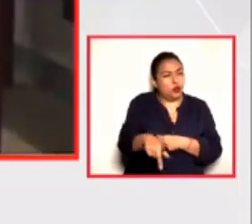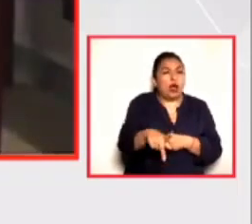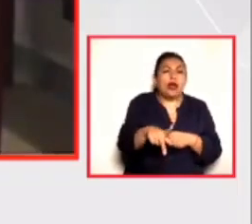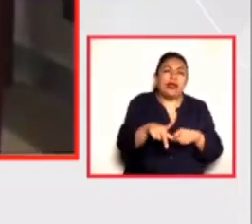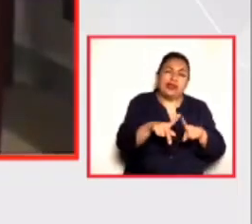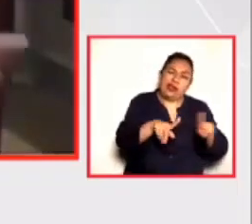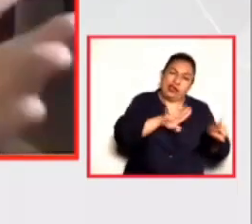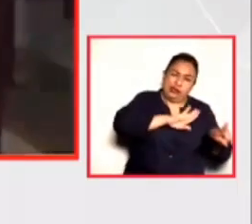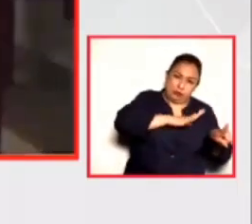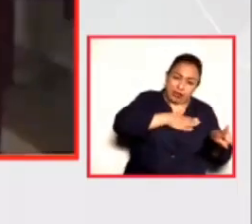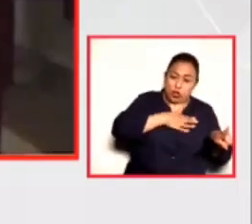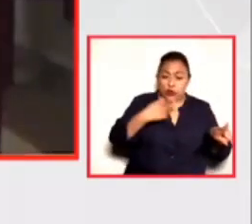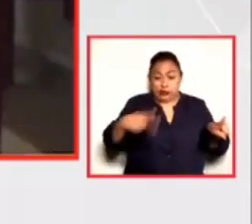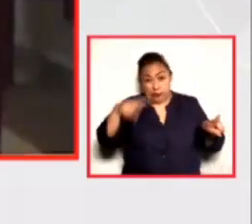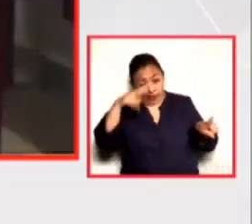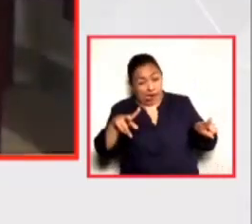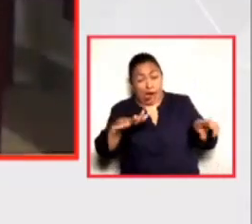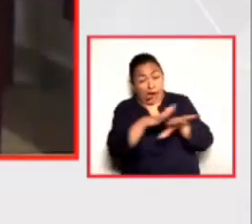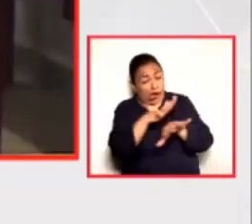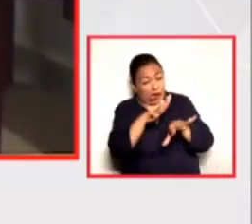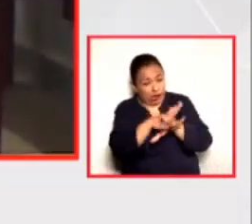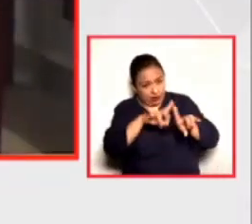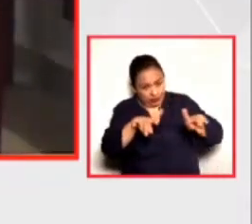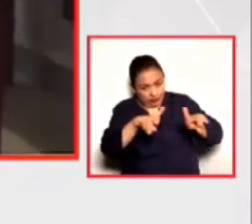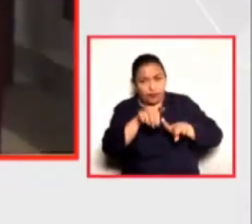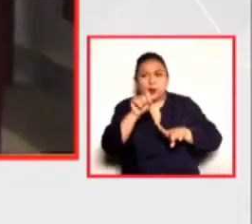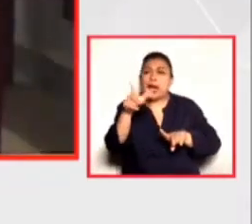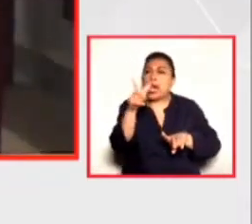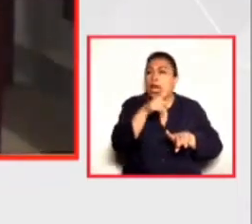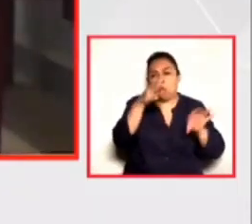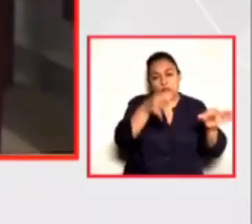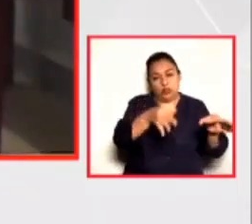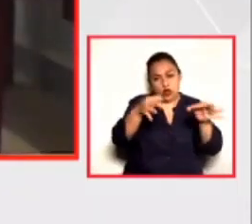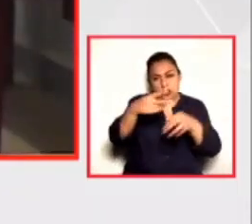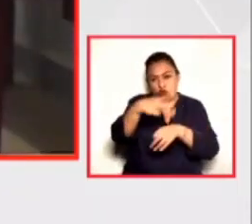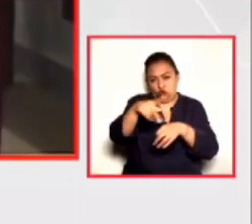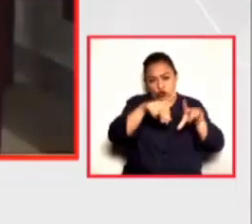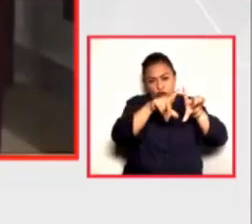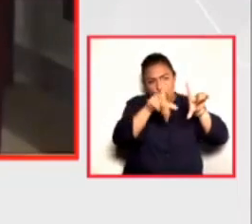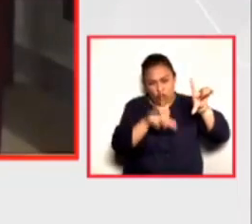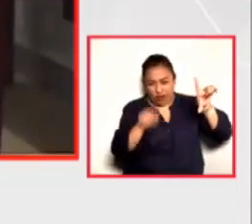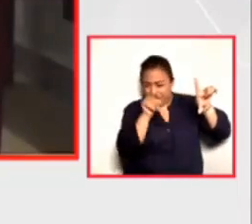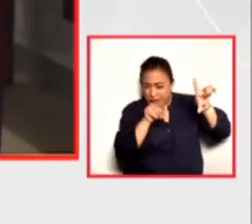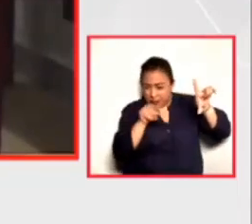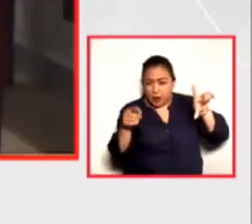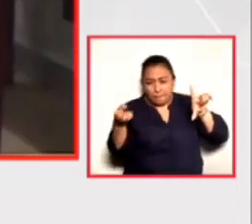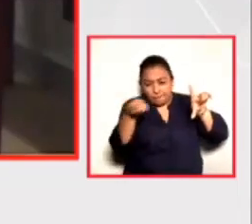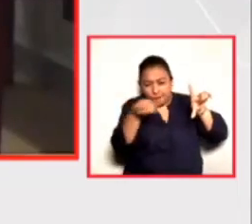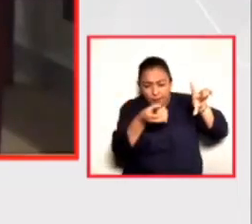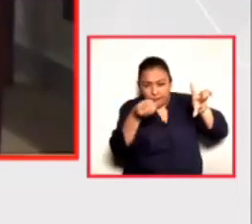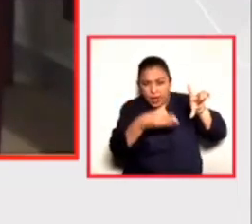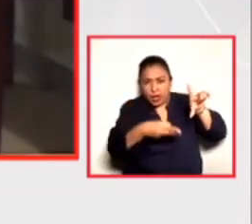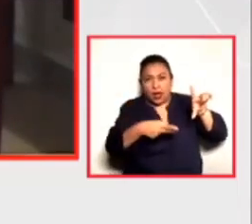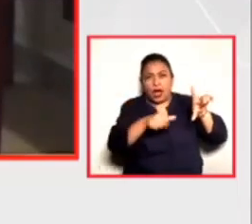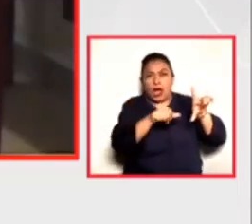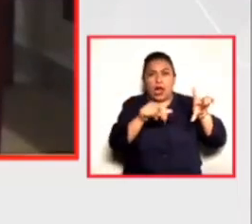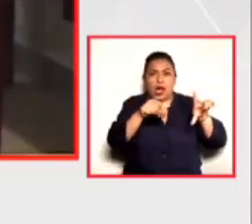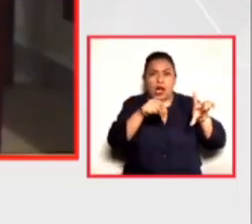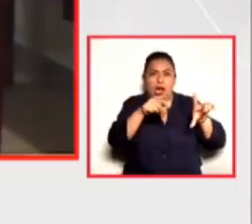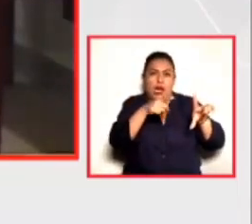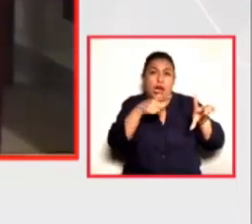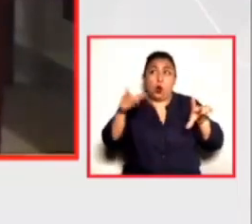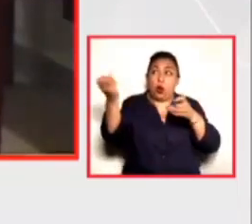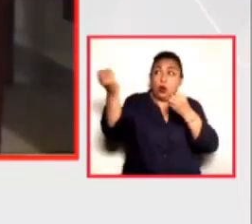muchas variantes, además de todas nuestras lenguas originarias que enriquecieron esa lengua que vino de Europa. Y